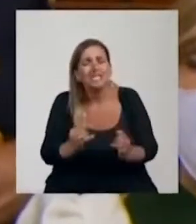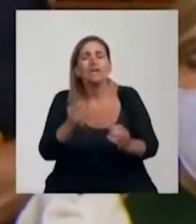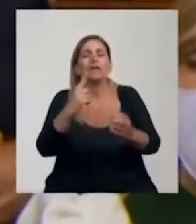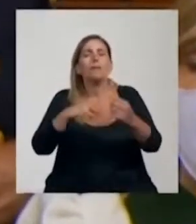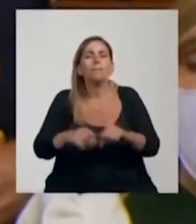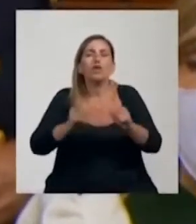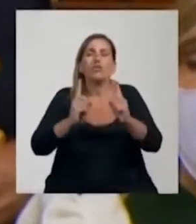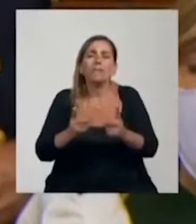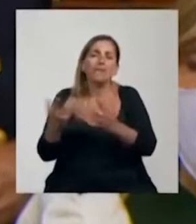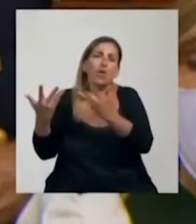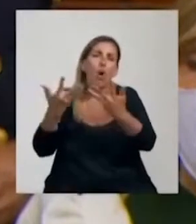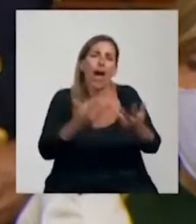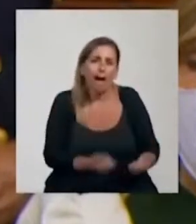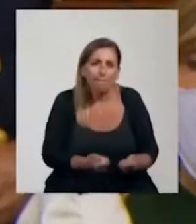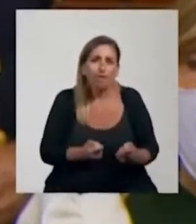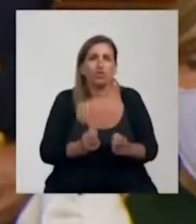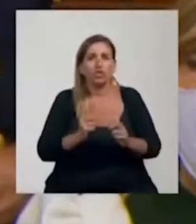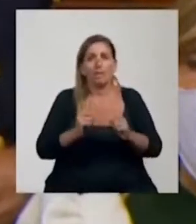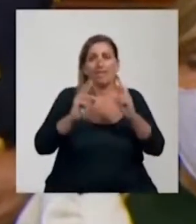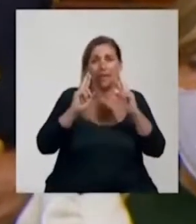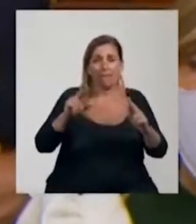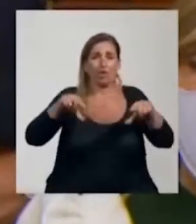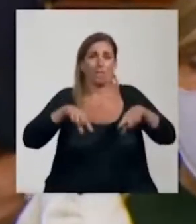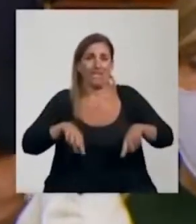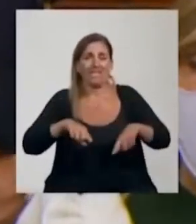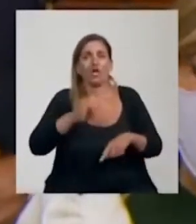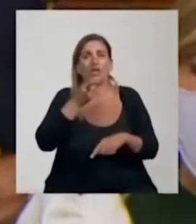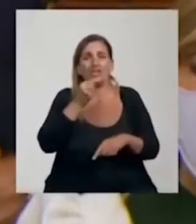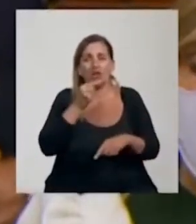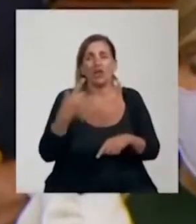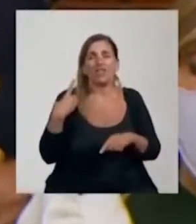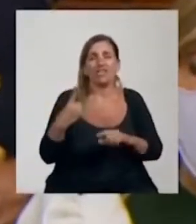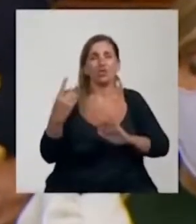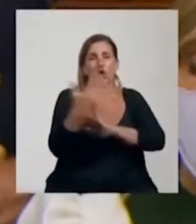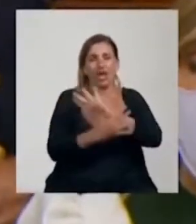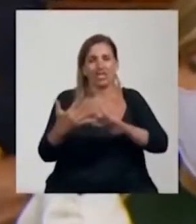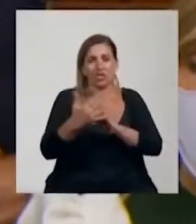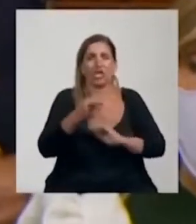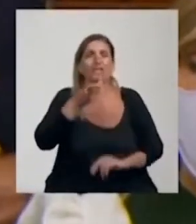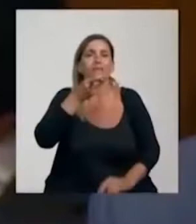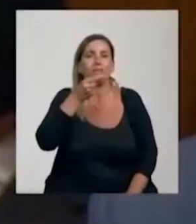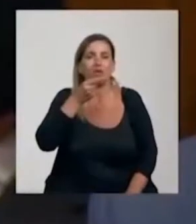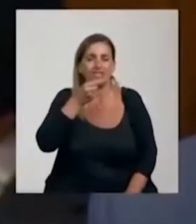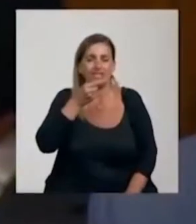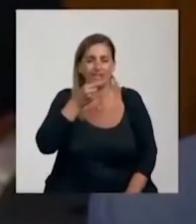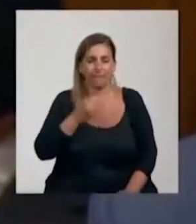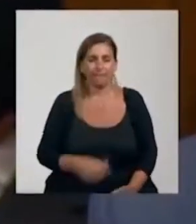también de la verticalidad del Ministerio del Interior y la Dirección Nacional de Policía.